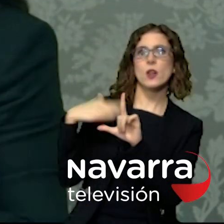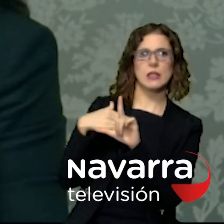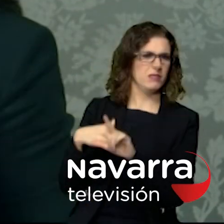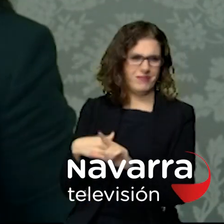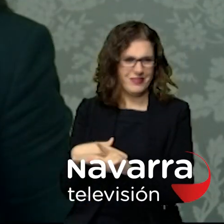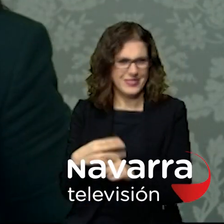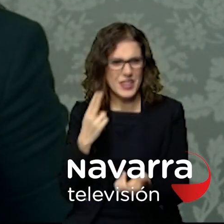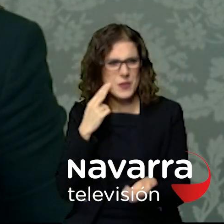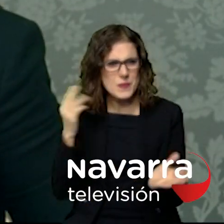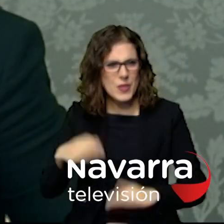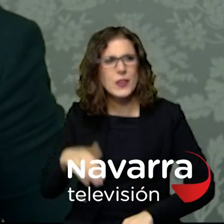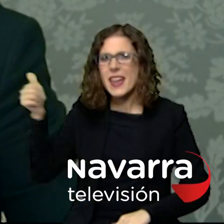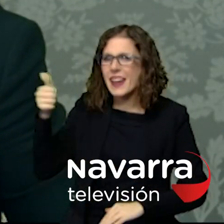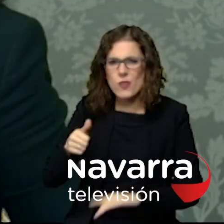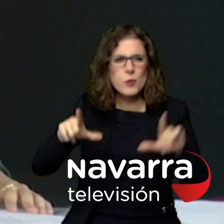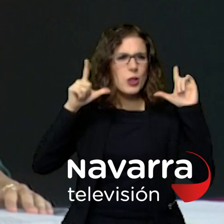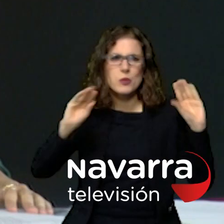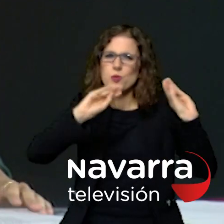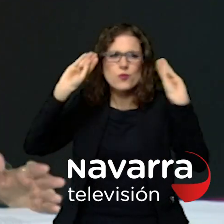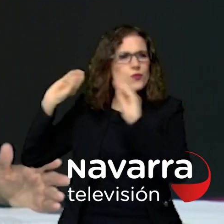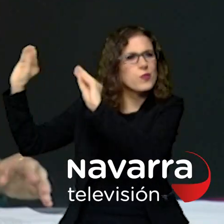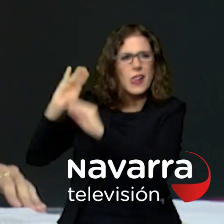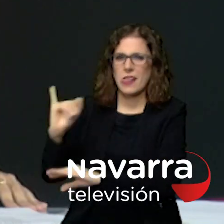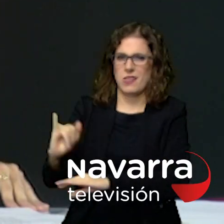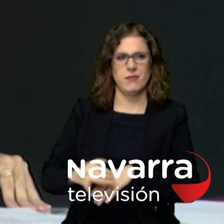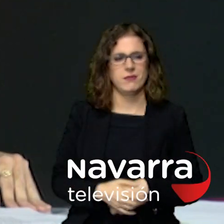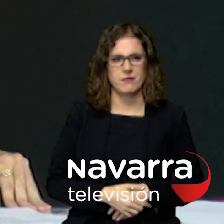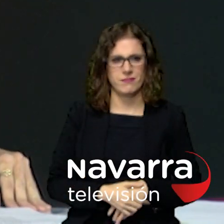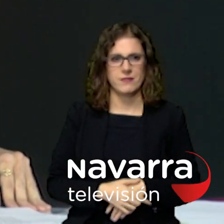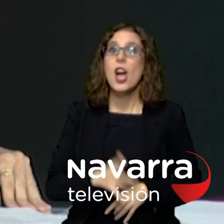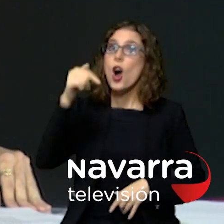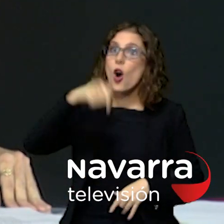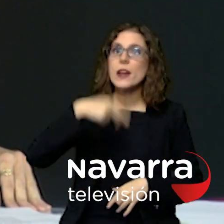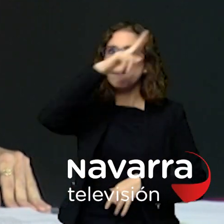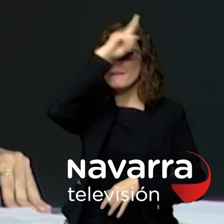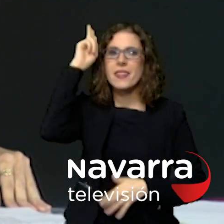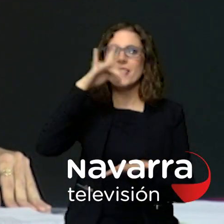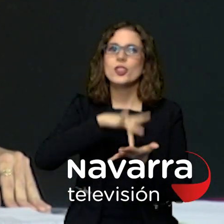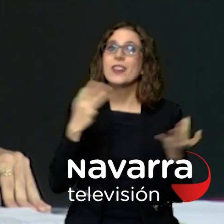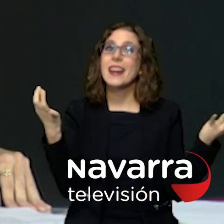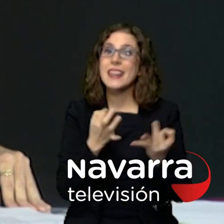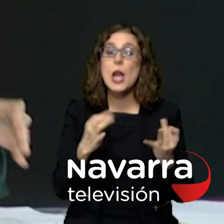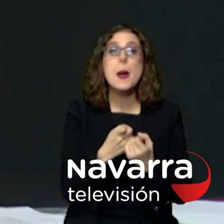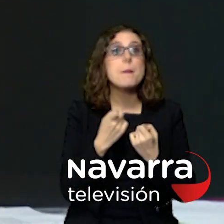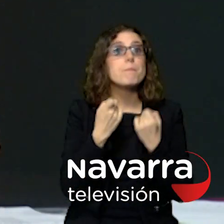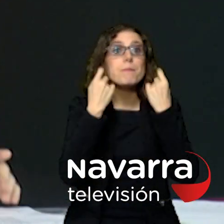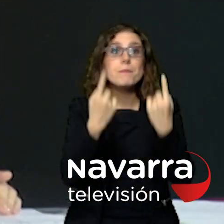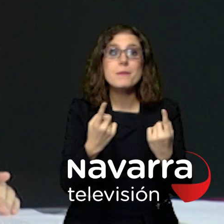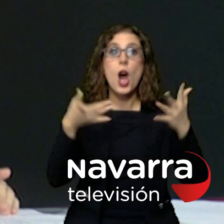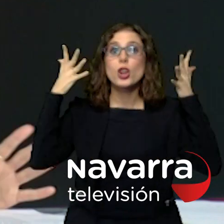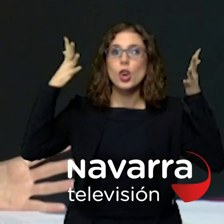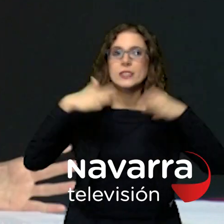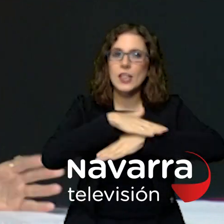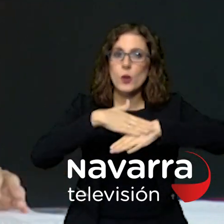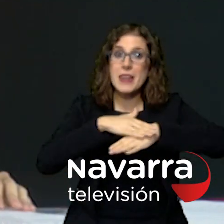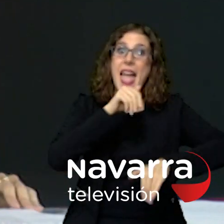tiene su verdadero protagonismo. Y hoy se ha celebrado en Madrid el primer Consejo de Ministros tras las elecciones y con